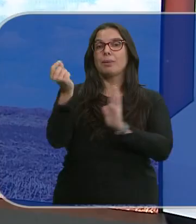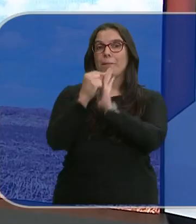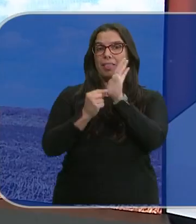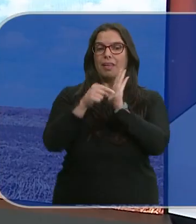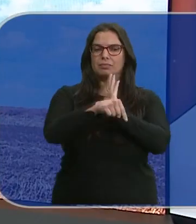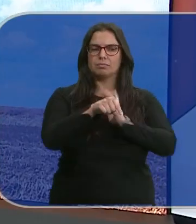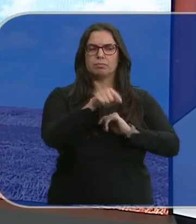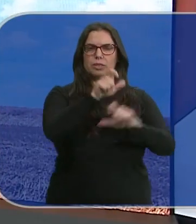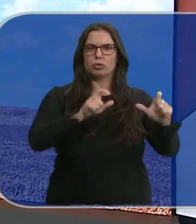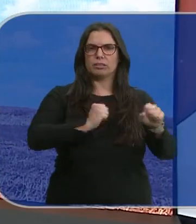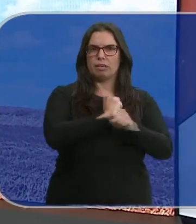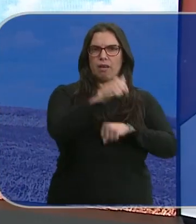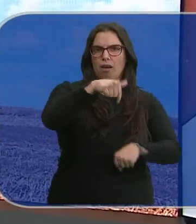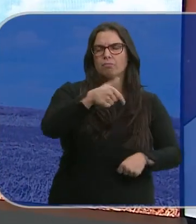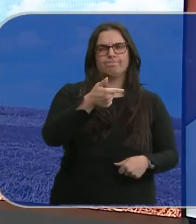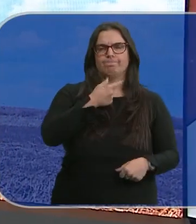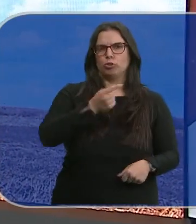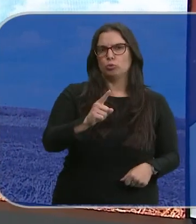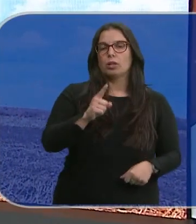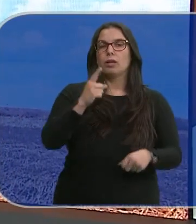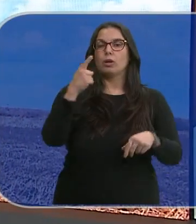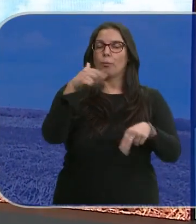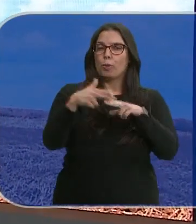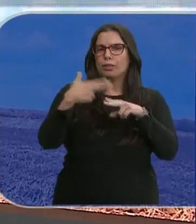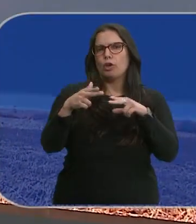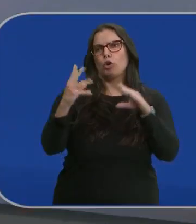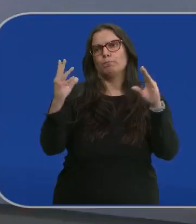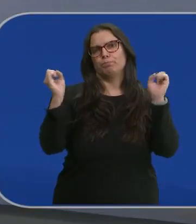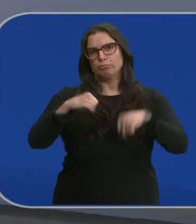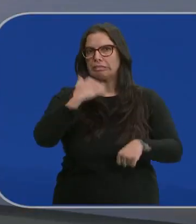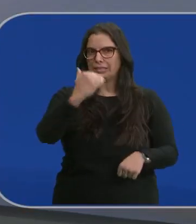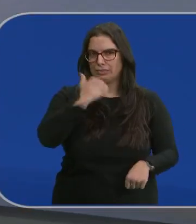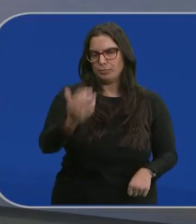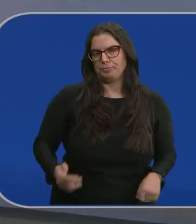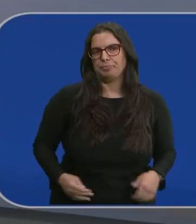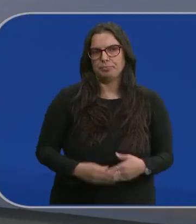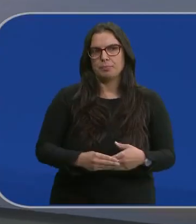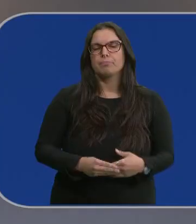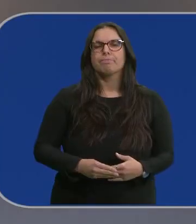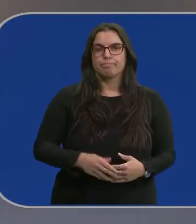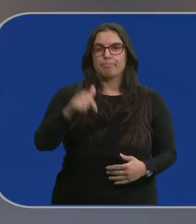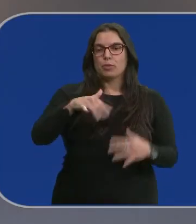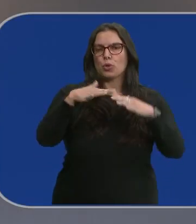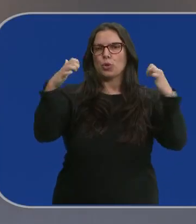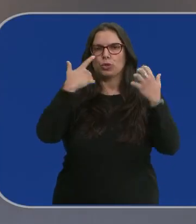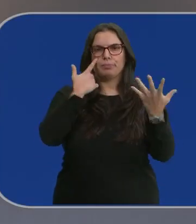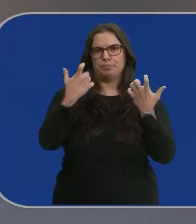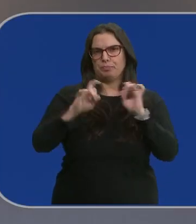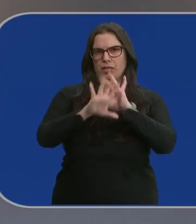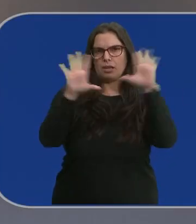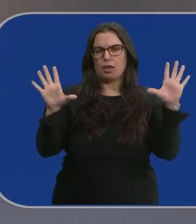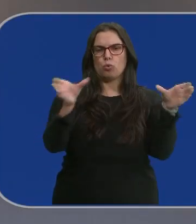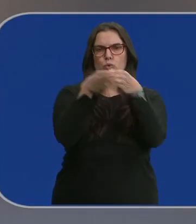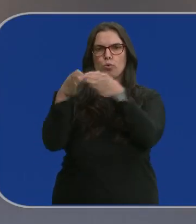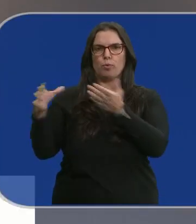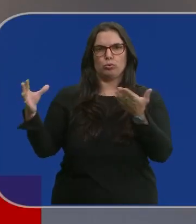de la comunidad. Los políticos hoy se han puesto de acuerdo, pero relativamente. Elena Rodríguez. Sí, hoy en las Cortes ha quedado clara la postura de